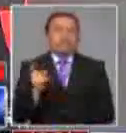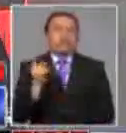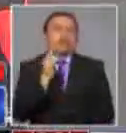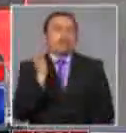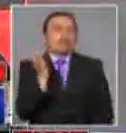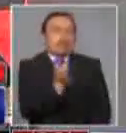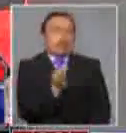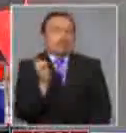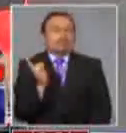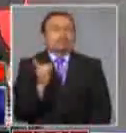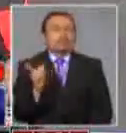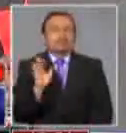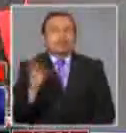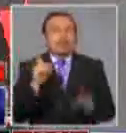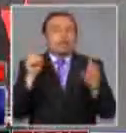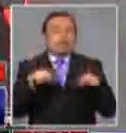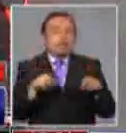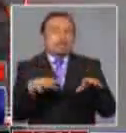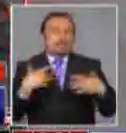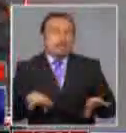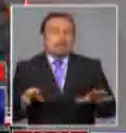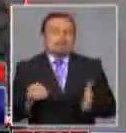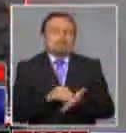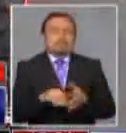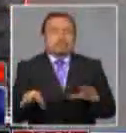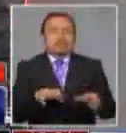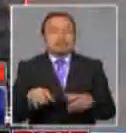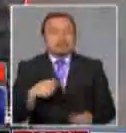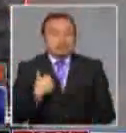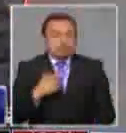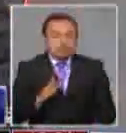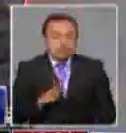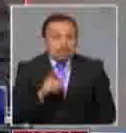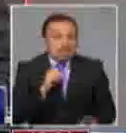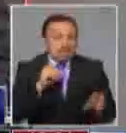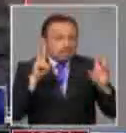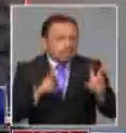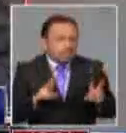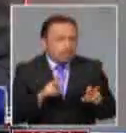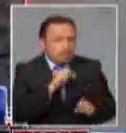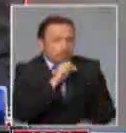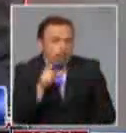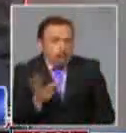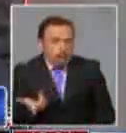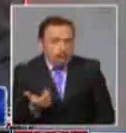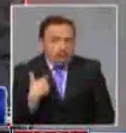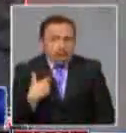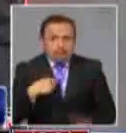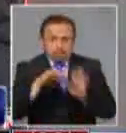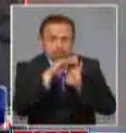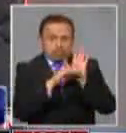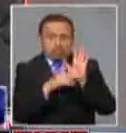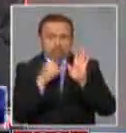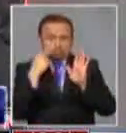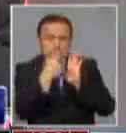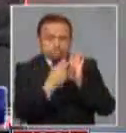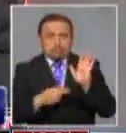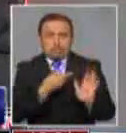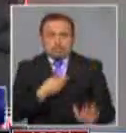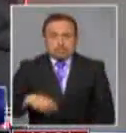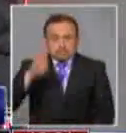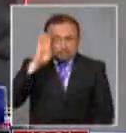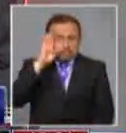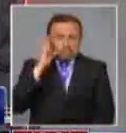Oye pues si esto son temas de la agenda Entonces nos gustaría saber lo que son temas de la agenda porque yo Leo el programa de la presidenta